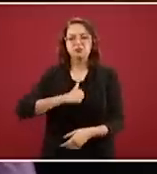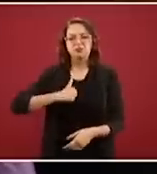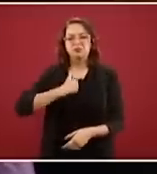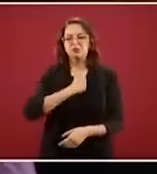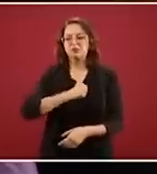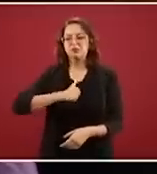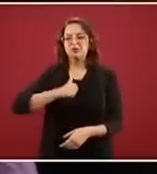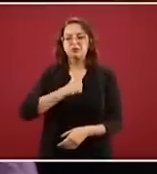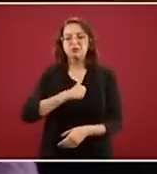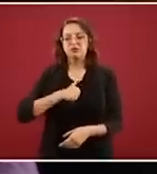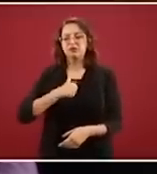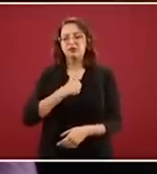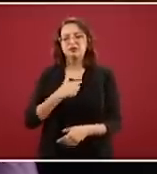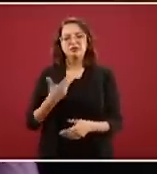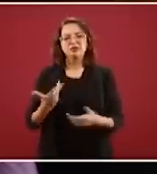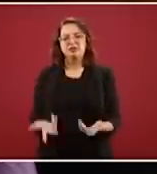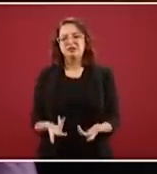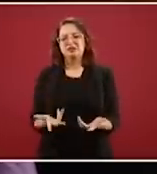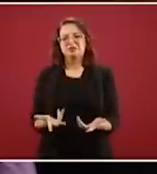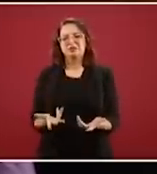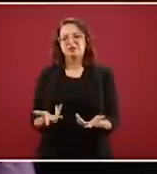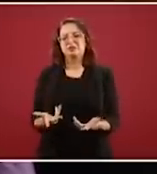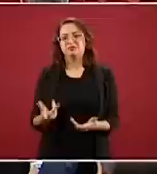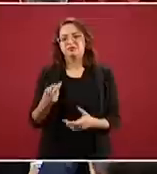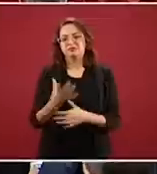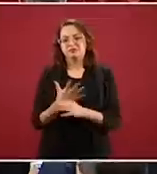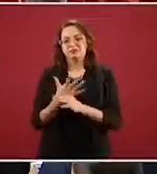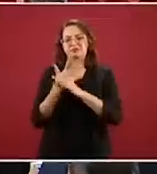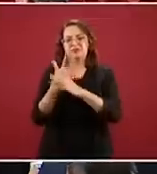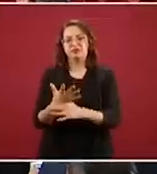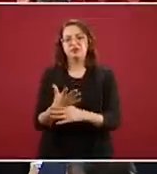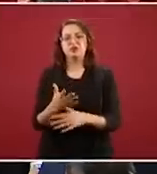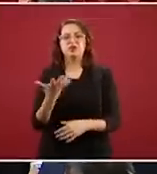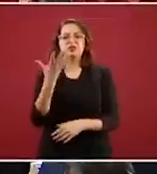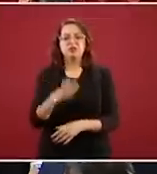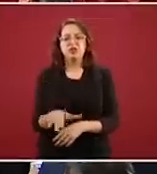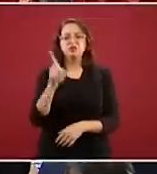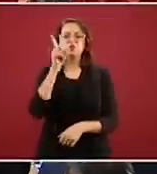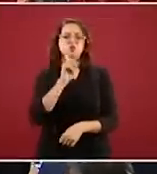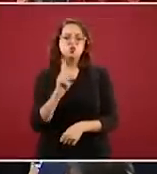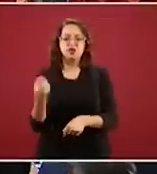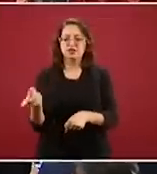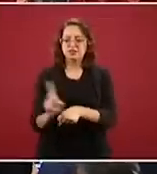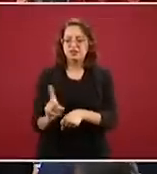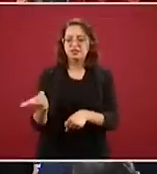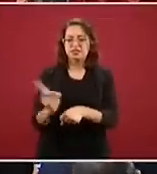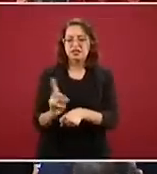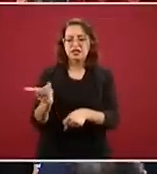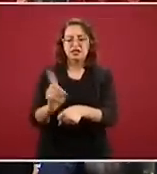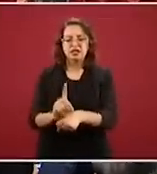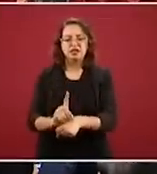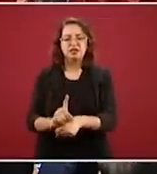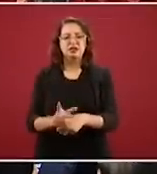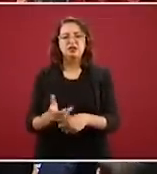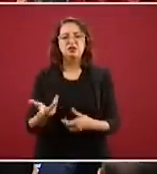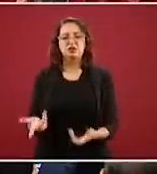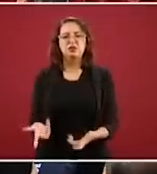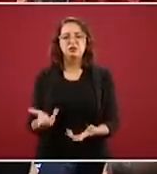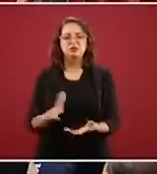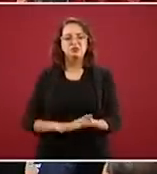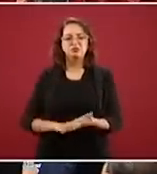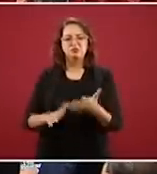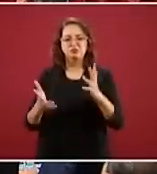lamentablemente. Hay un número que se ha manejado que es aproximadamente de 10 mujeres agredidas por este tipo